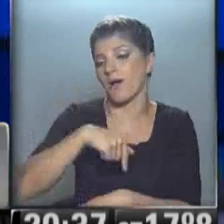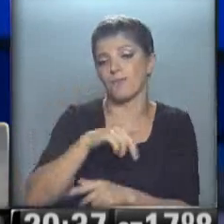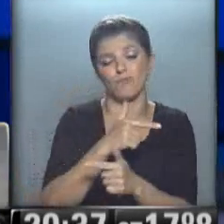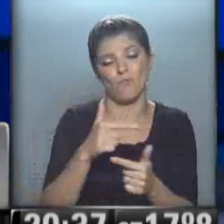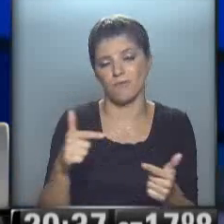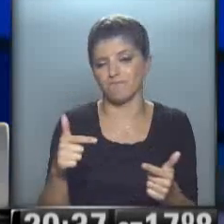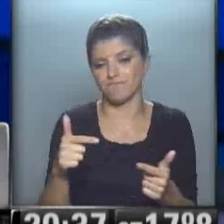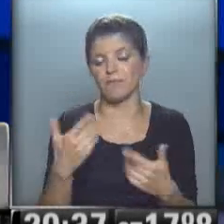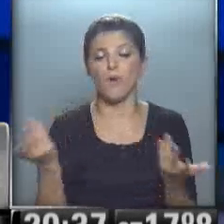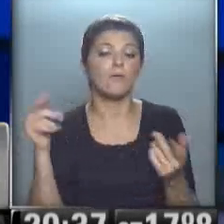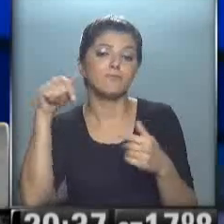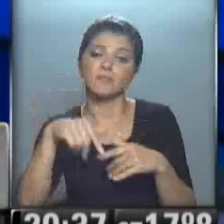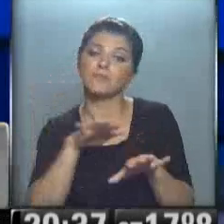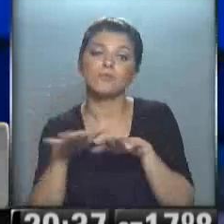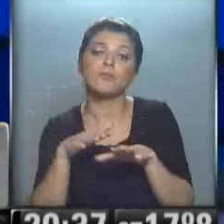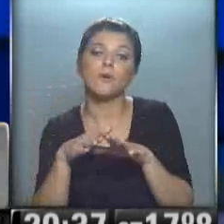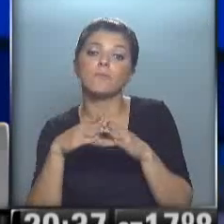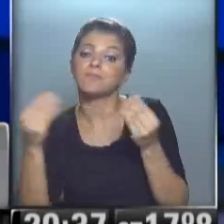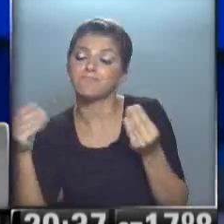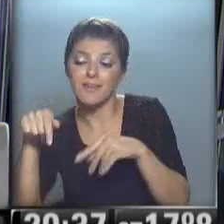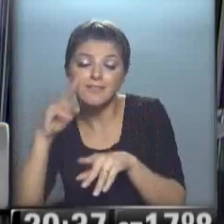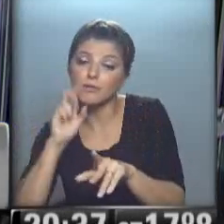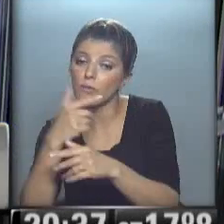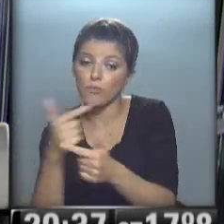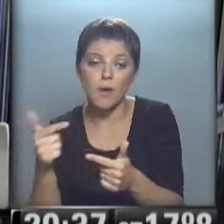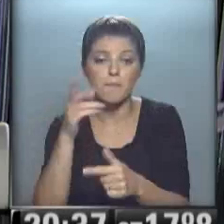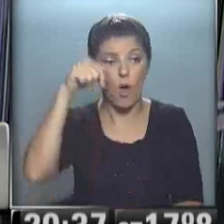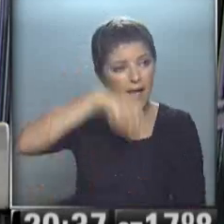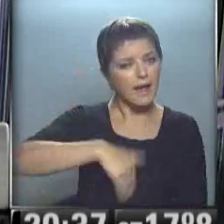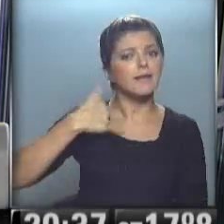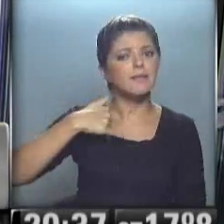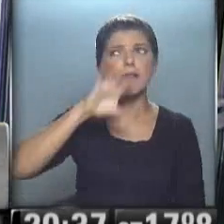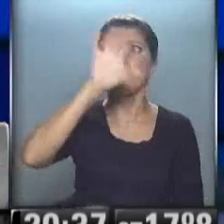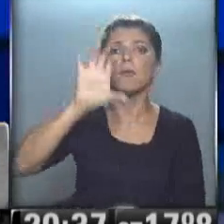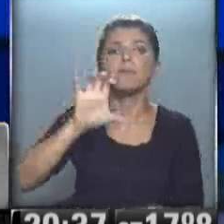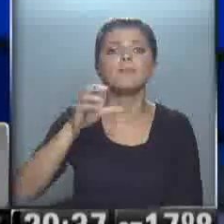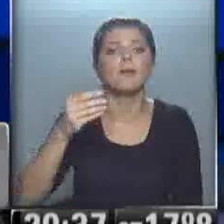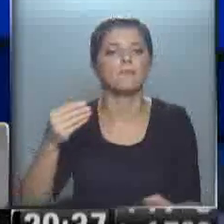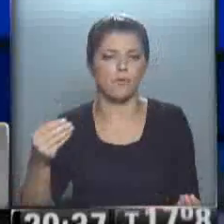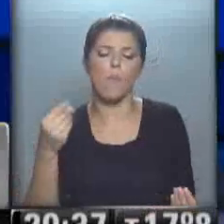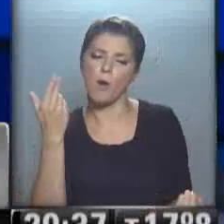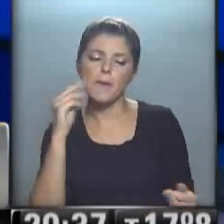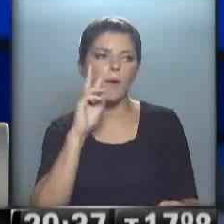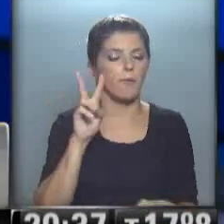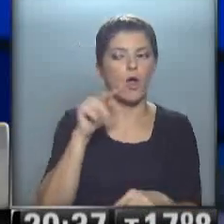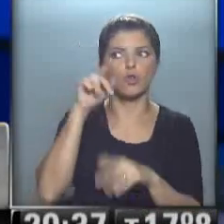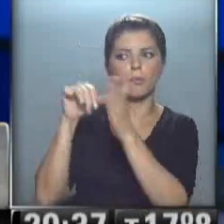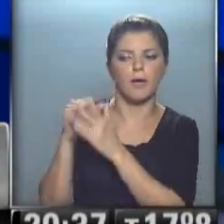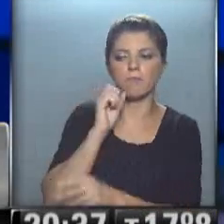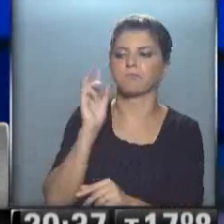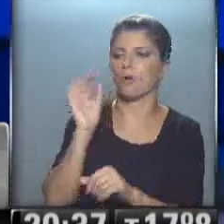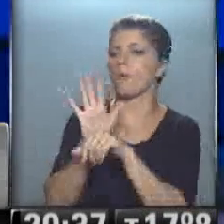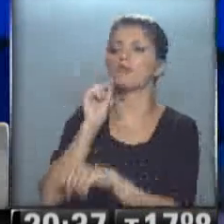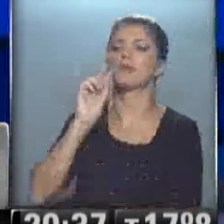pasa absolutamente nada. Y en nuestro país, ¿qué pasa en nuestras provincias? Podemos mirar para otro lado, como si fuera